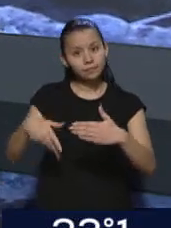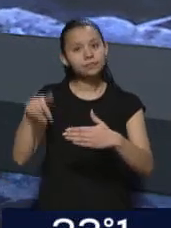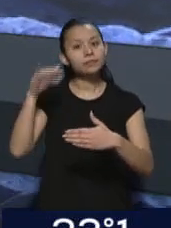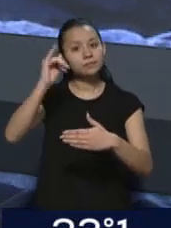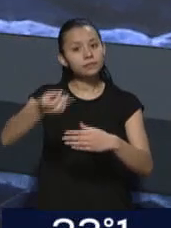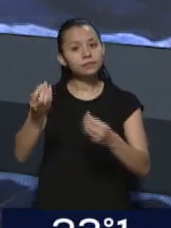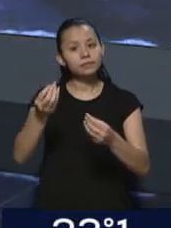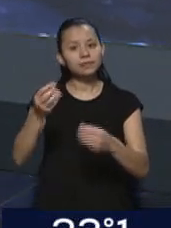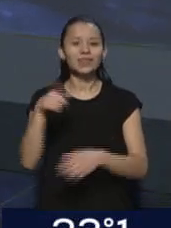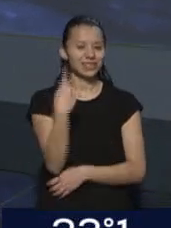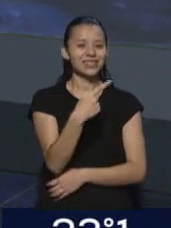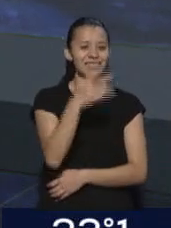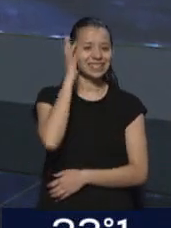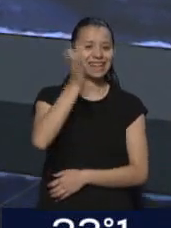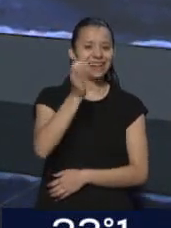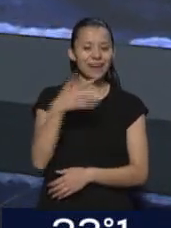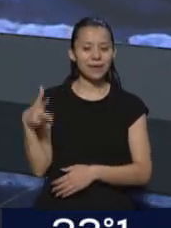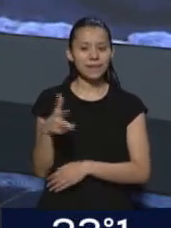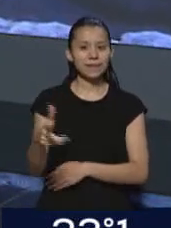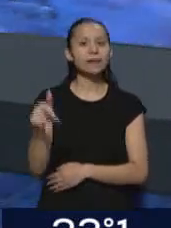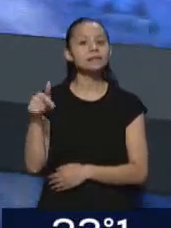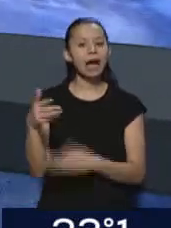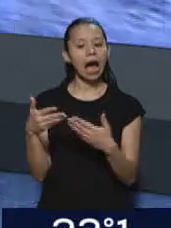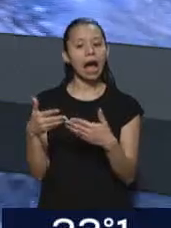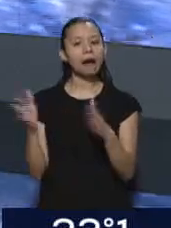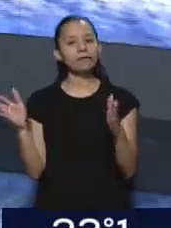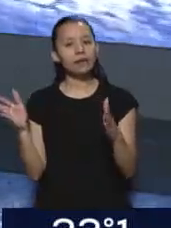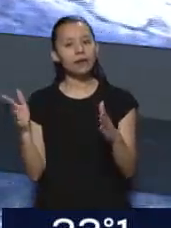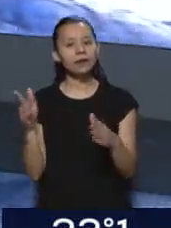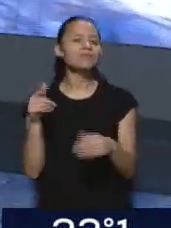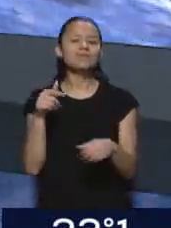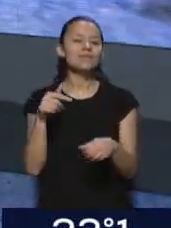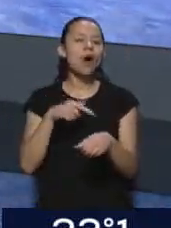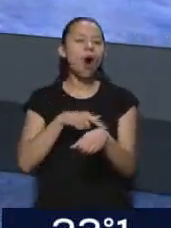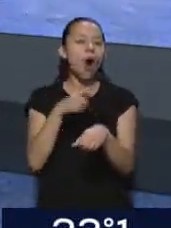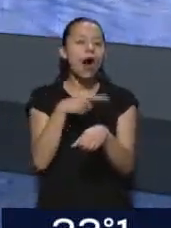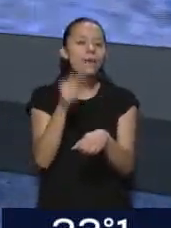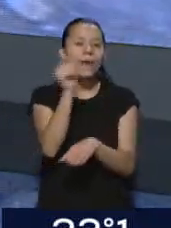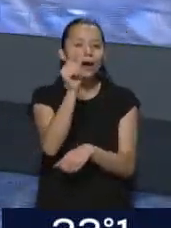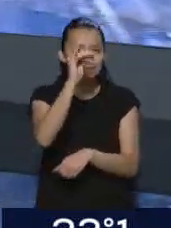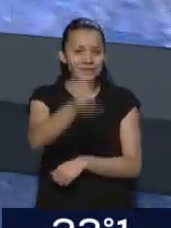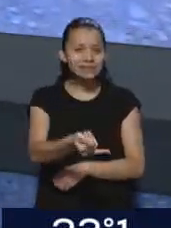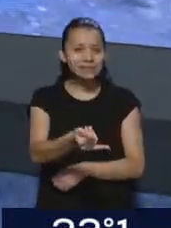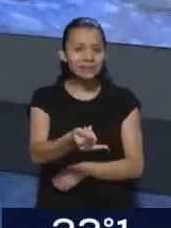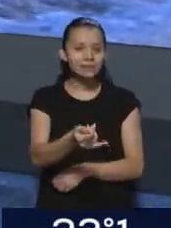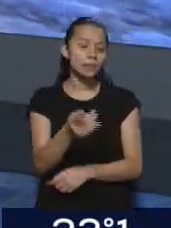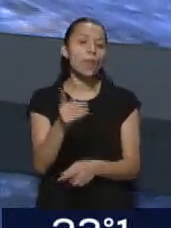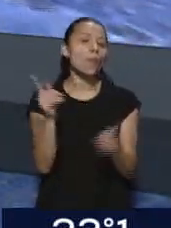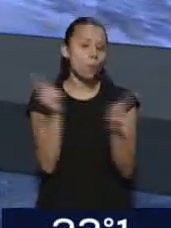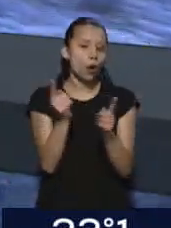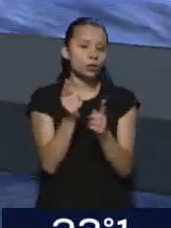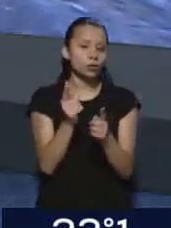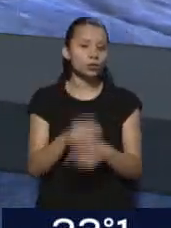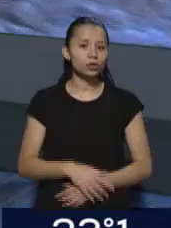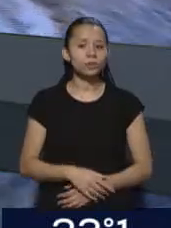disfrutamos todos los que transitamos por esta arteria, de una apertura temporal por poquitas horas. ¿Cómo decimos? Temporal. Volvió a